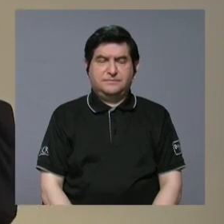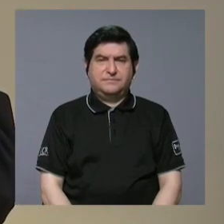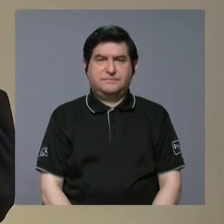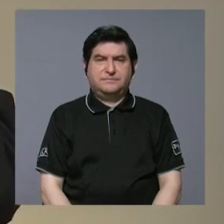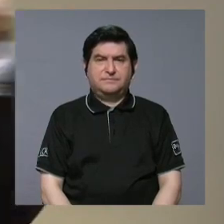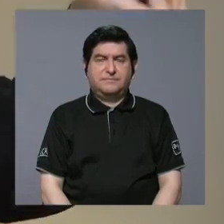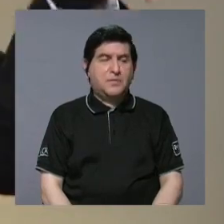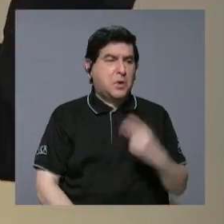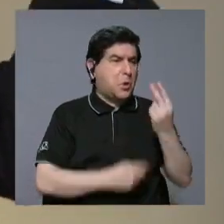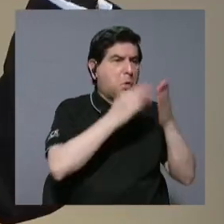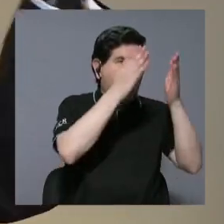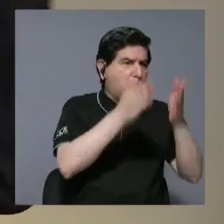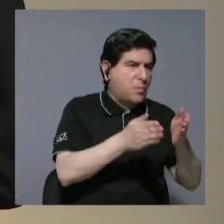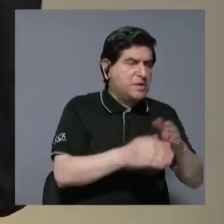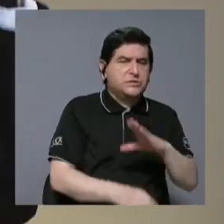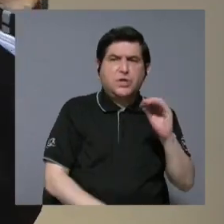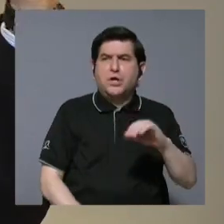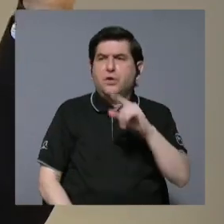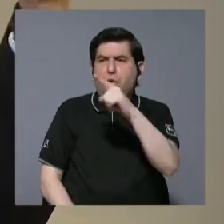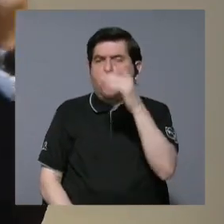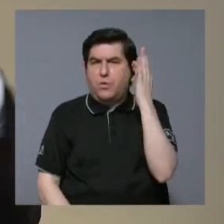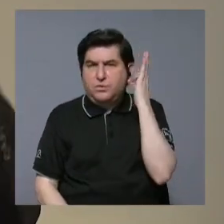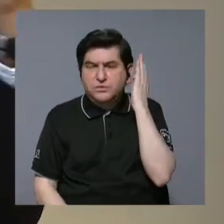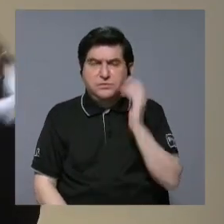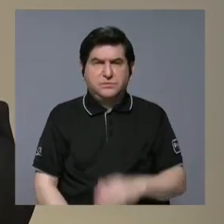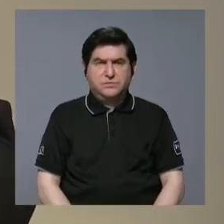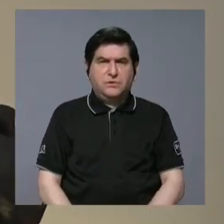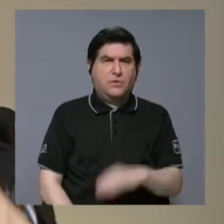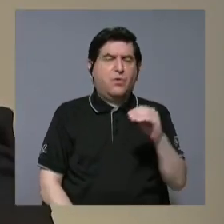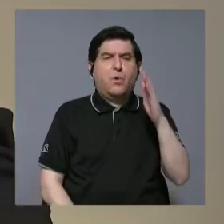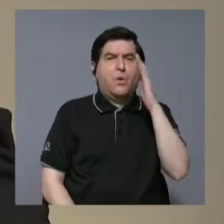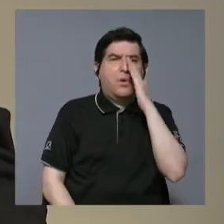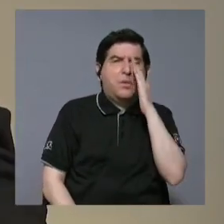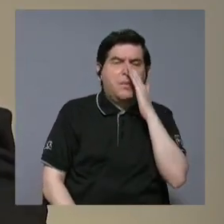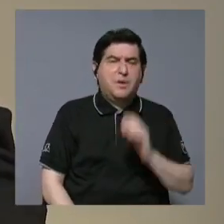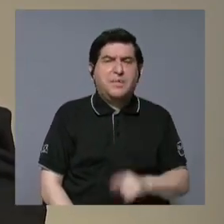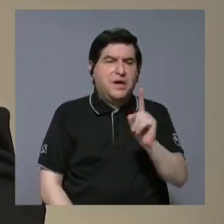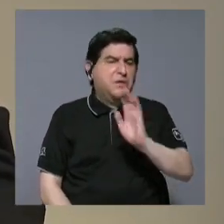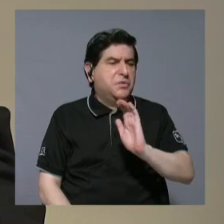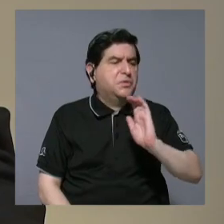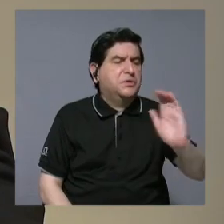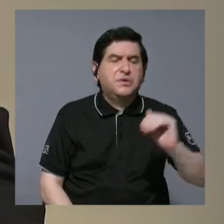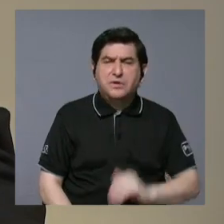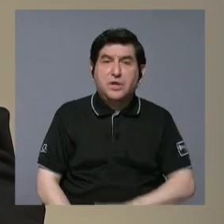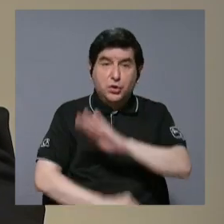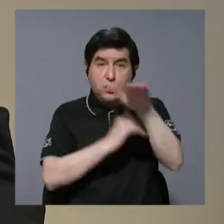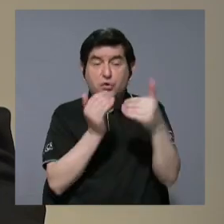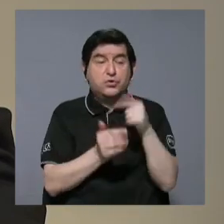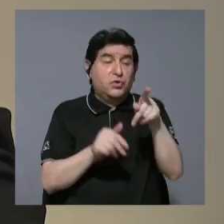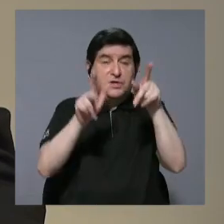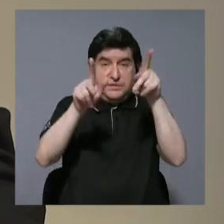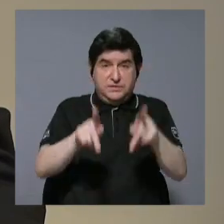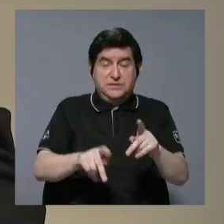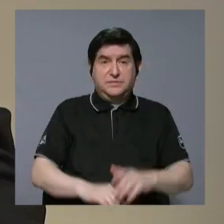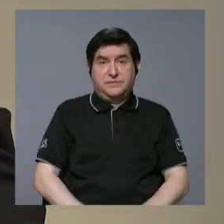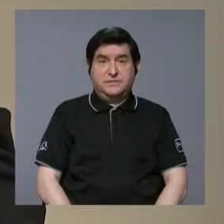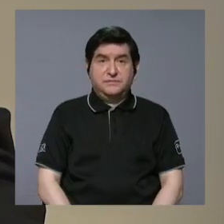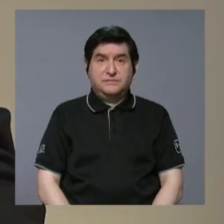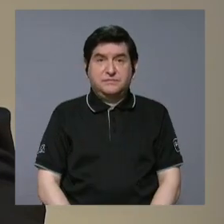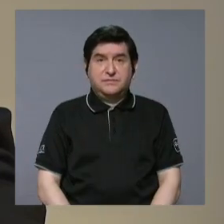el vecino, la señora aquella, la mamá de estos chiquitos, etcétera, todos esos.